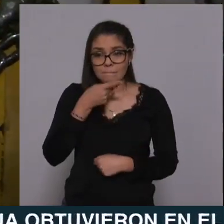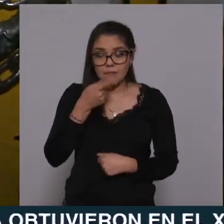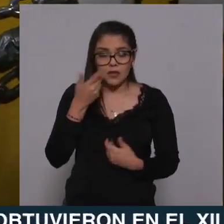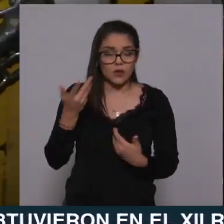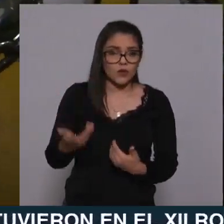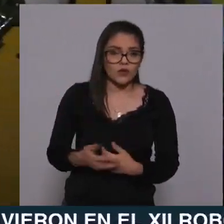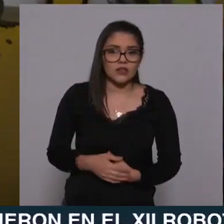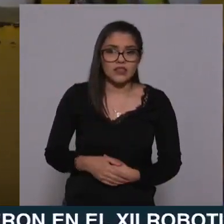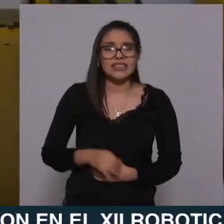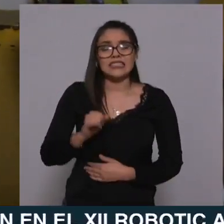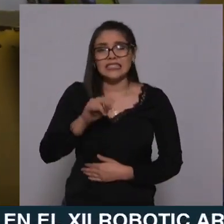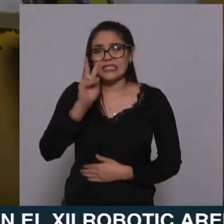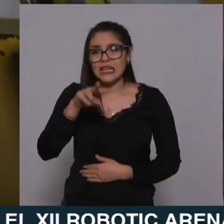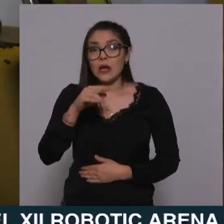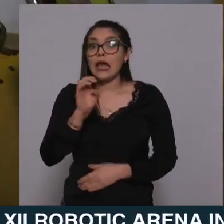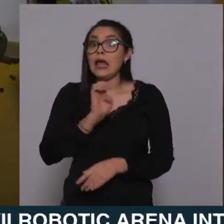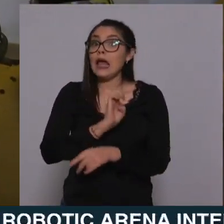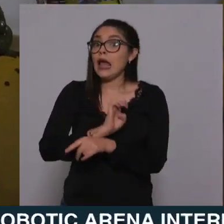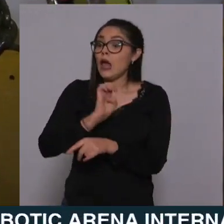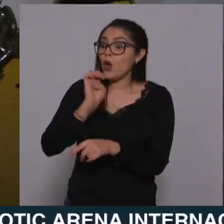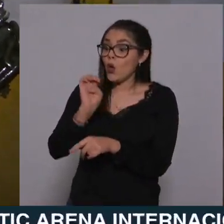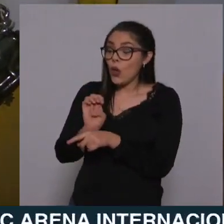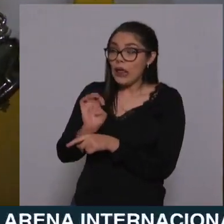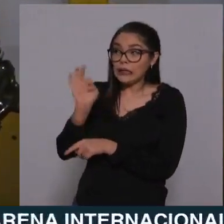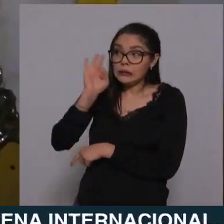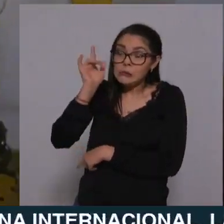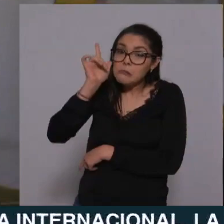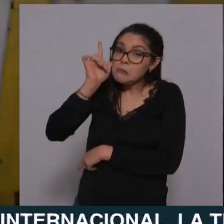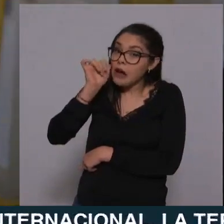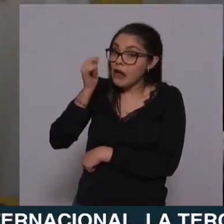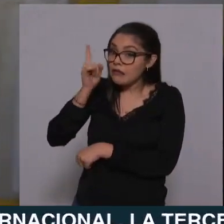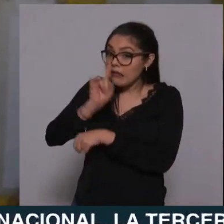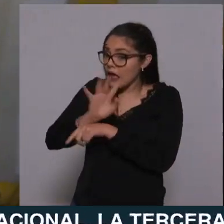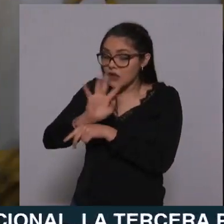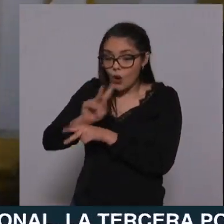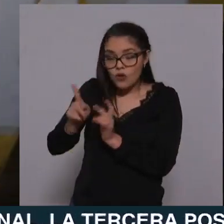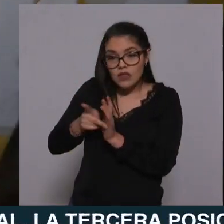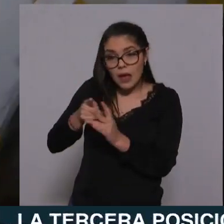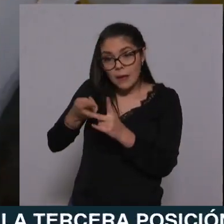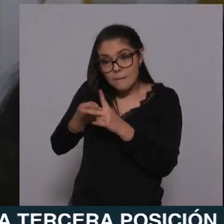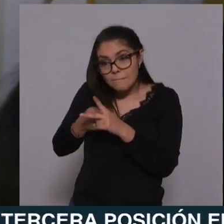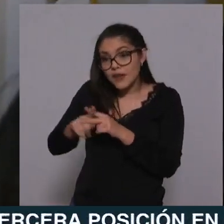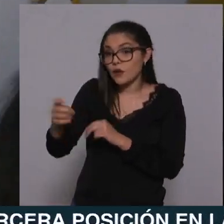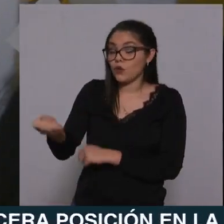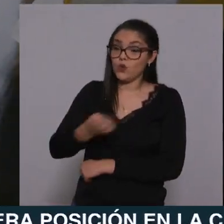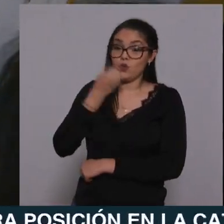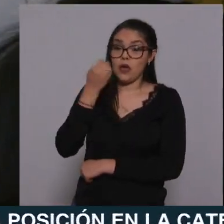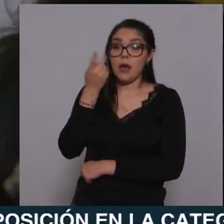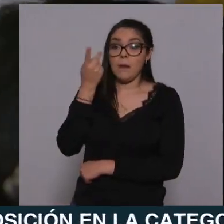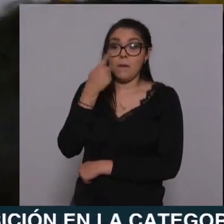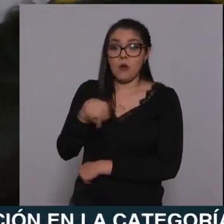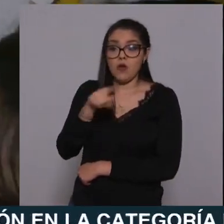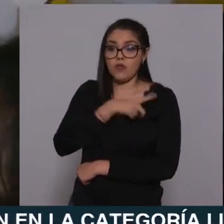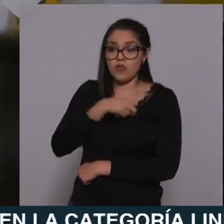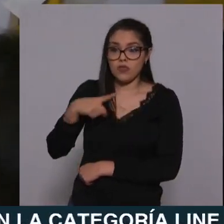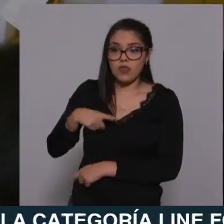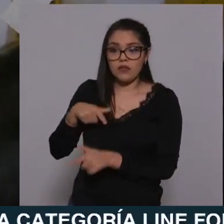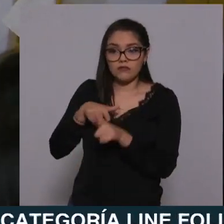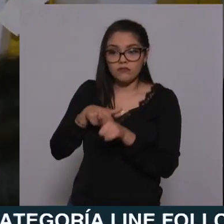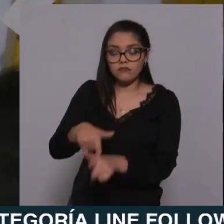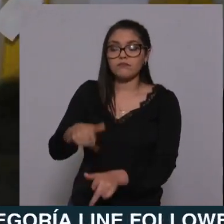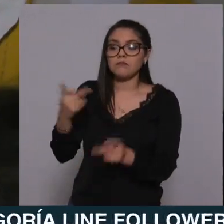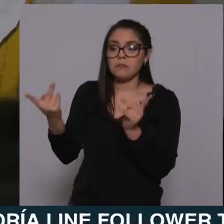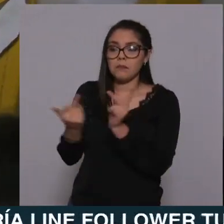supuesto, Saray. Se espera entonces que el día de mañana se reanuden las clases, pero que sigan entonces las mesas